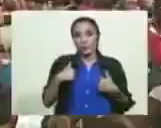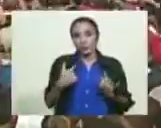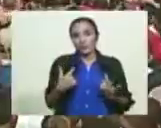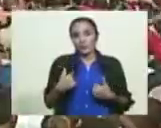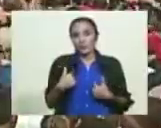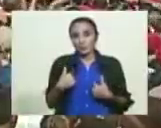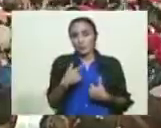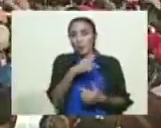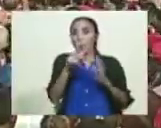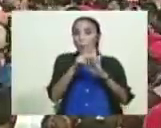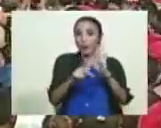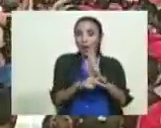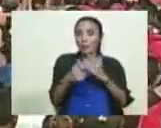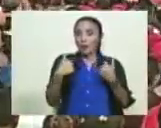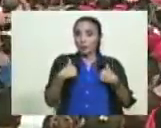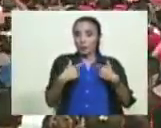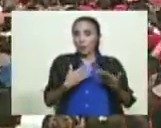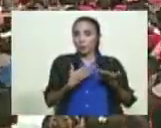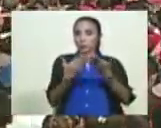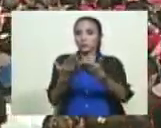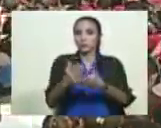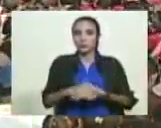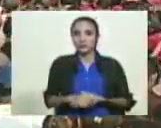un programa de gobierno.